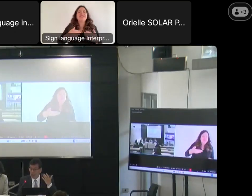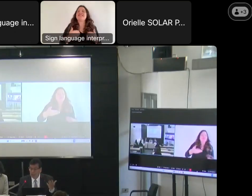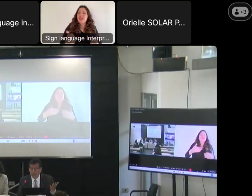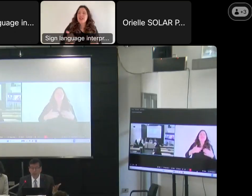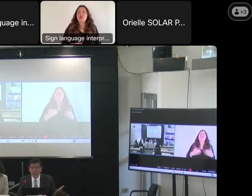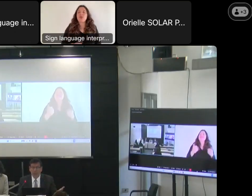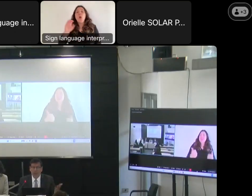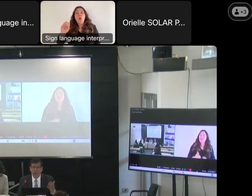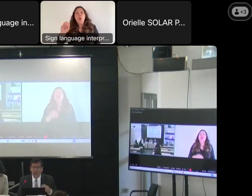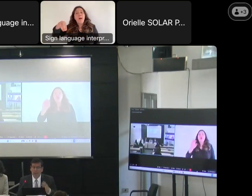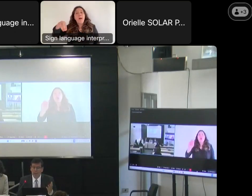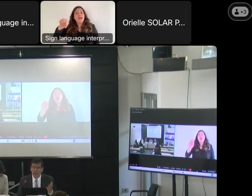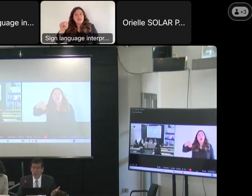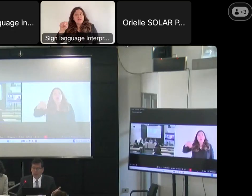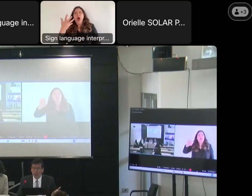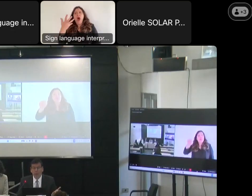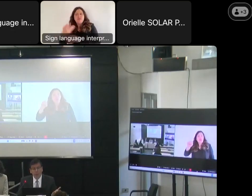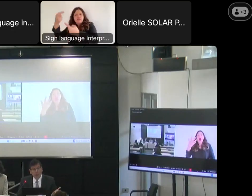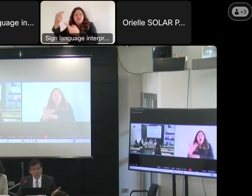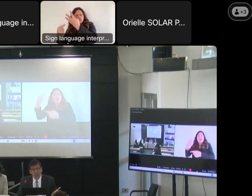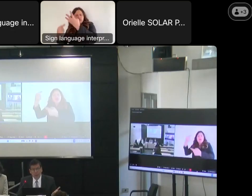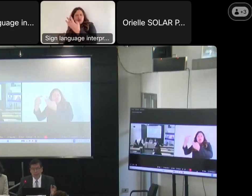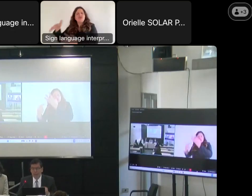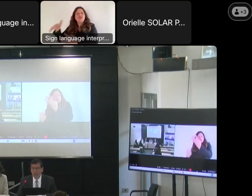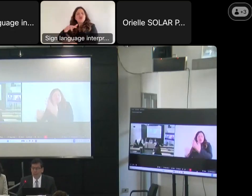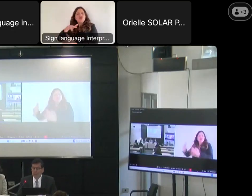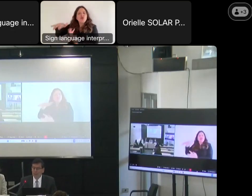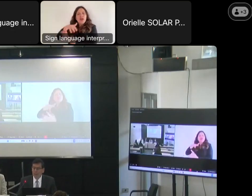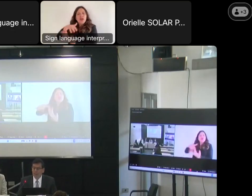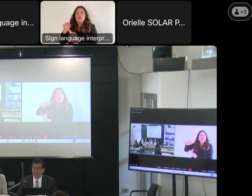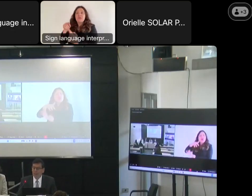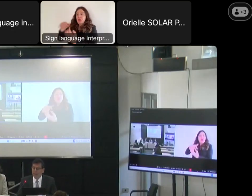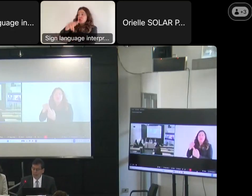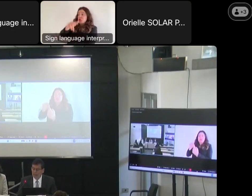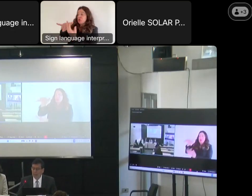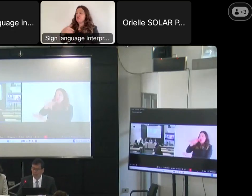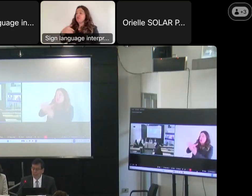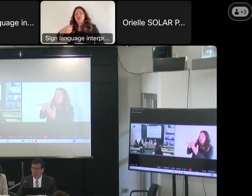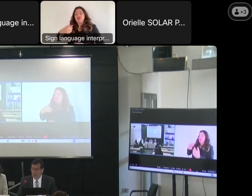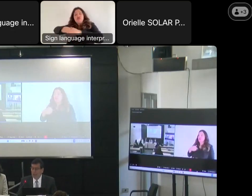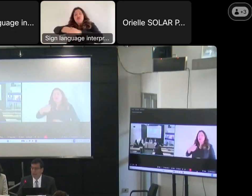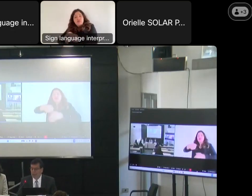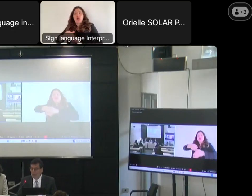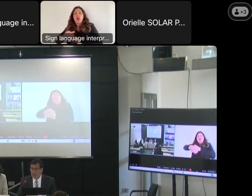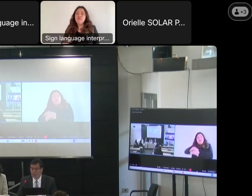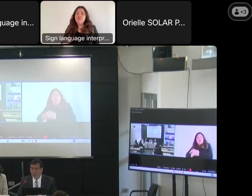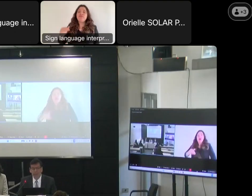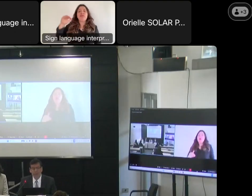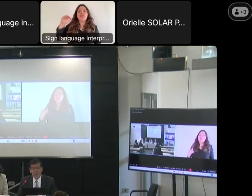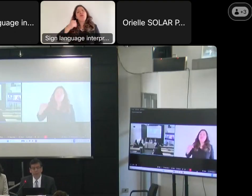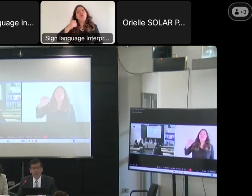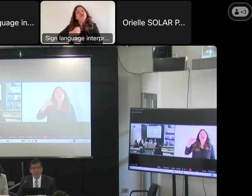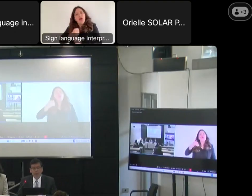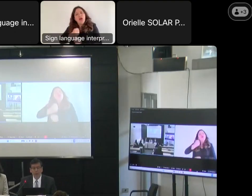OMS, los determinantes sociales de la salud son, y abro comillas, las circunstancias en que las personas nacen, crecen, trabajan, viven y